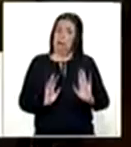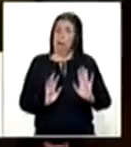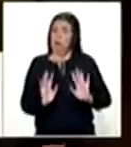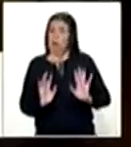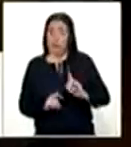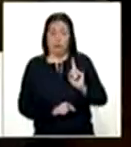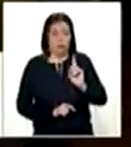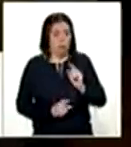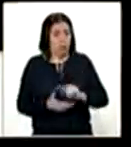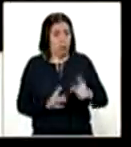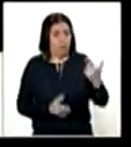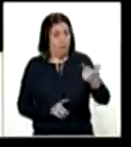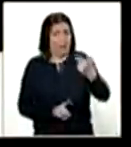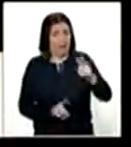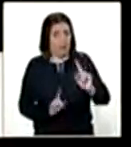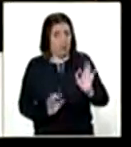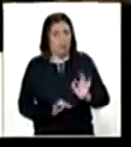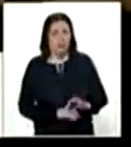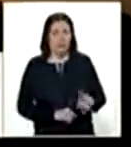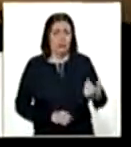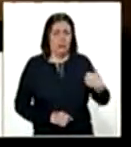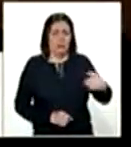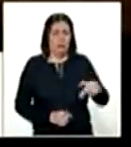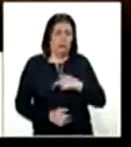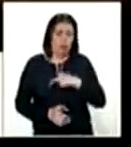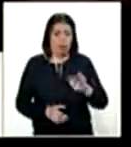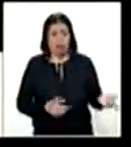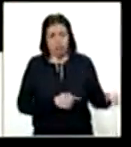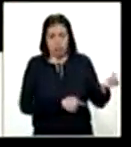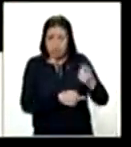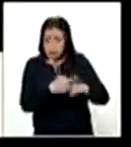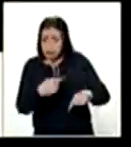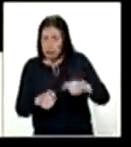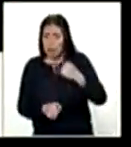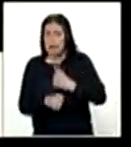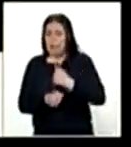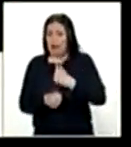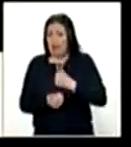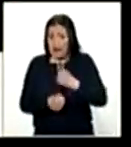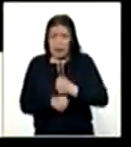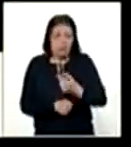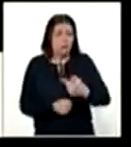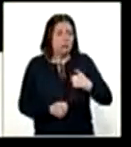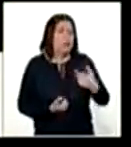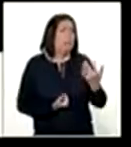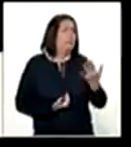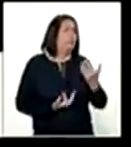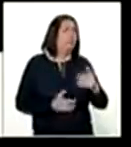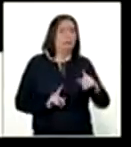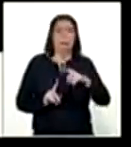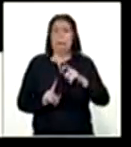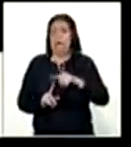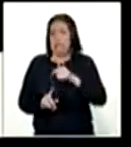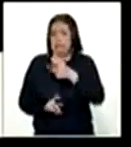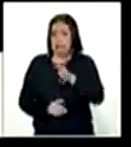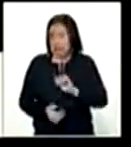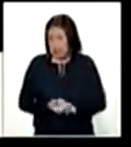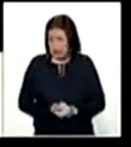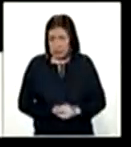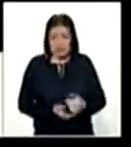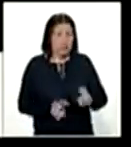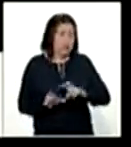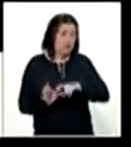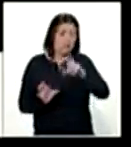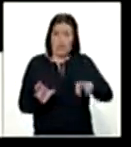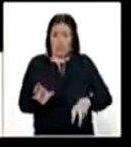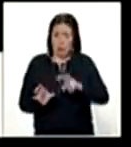no lograron disparar. Veníamos del trabajo y bueno, estaba esperando el taxi y en ese momento bajó,